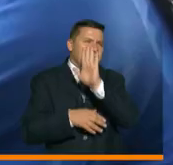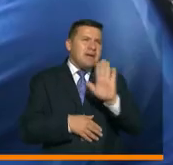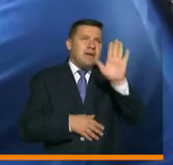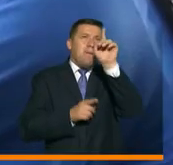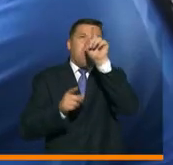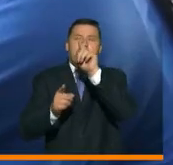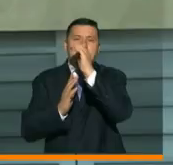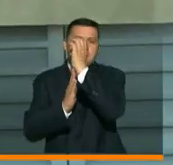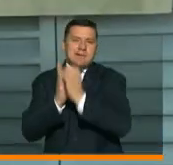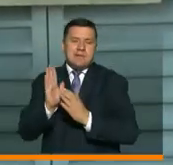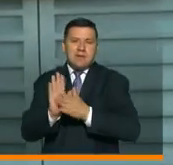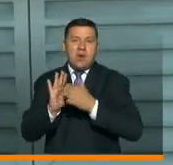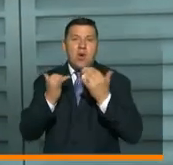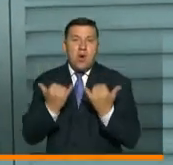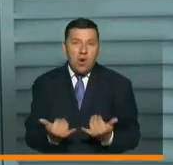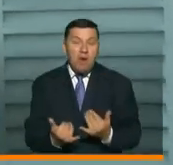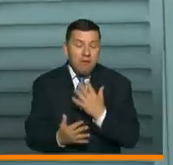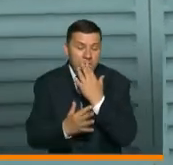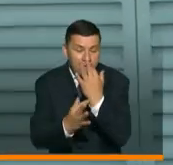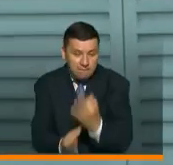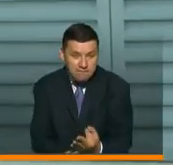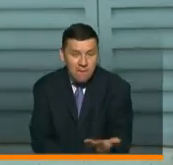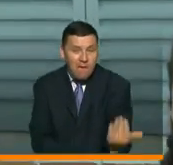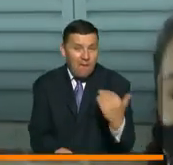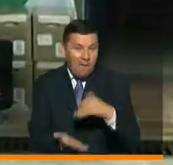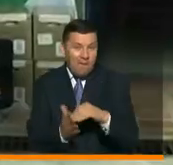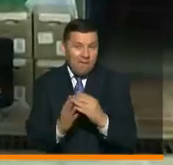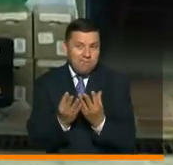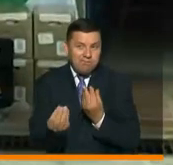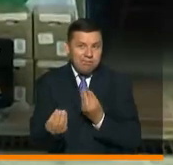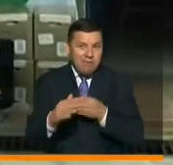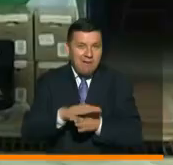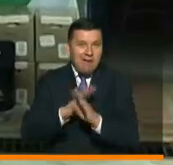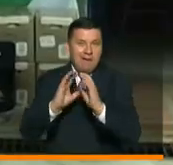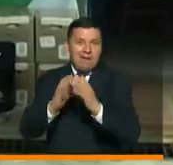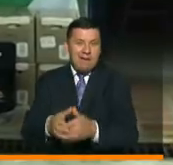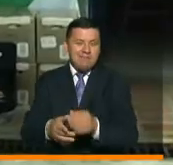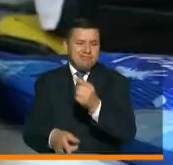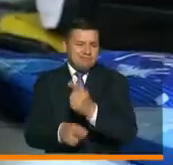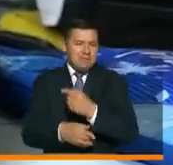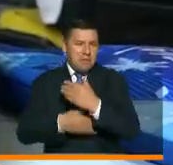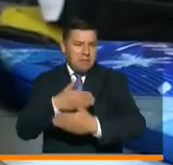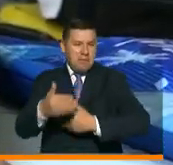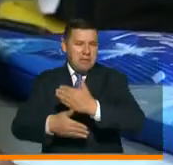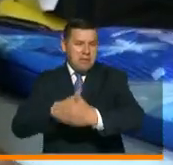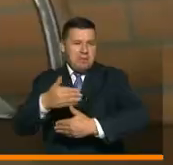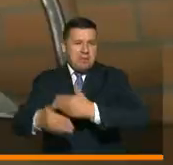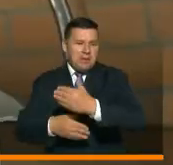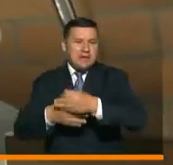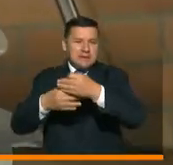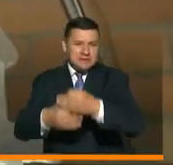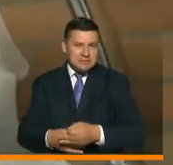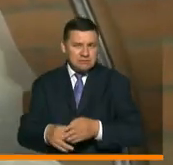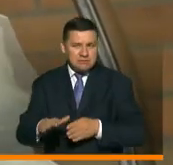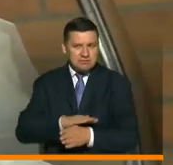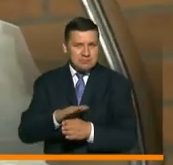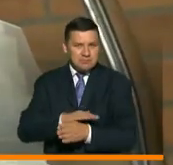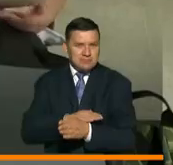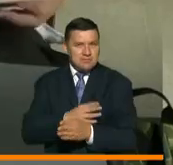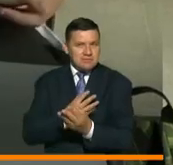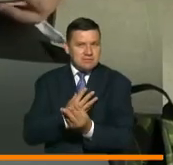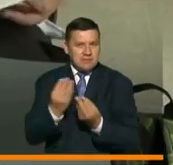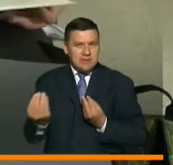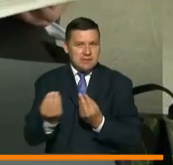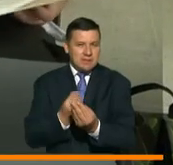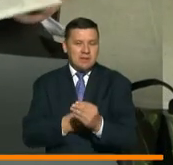territoriales certificadas. Hoy es una realidad el regreso de los estudiantes a las aulas de manera gradual, progresiva y segura bajo el modelo de